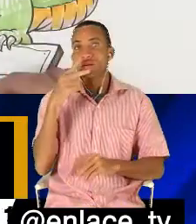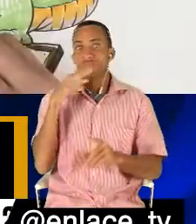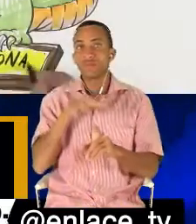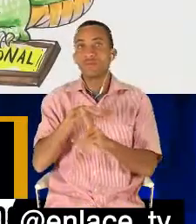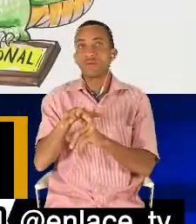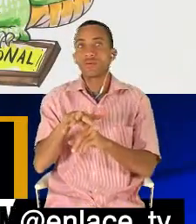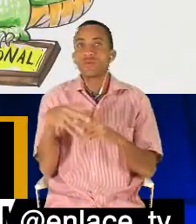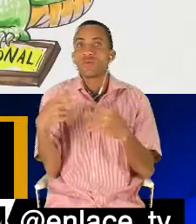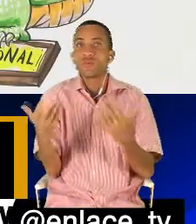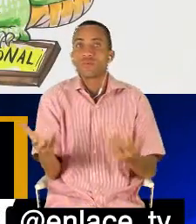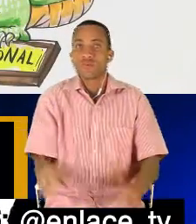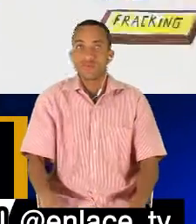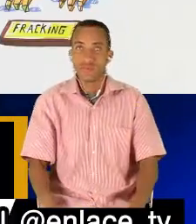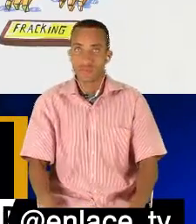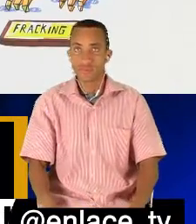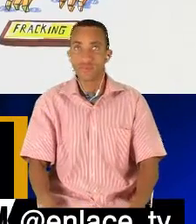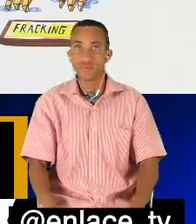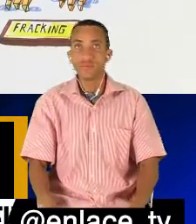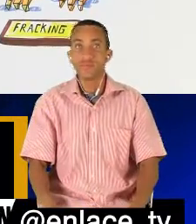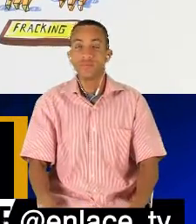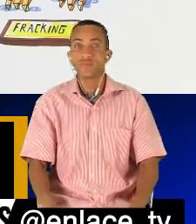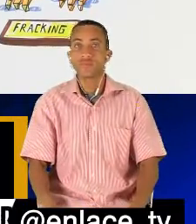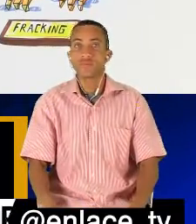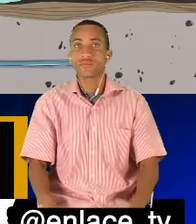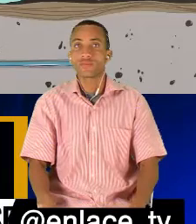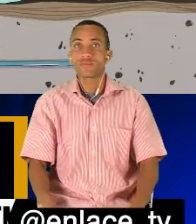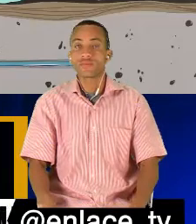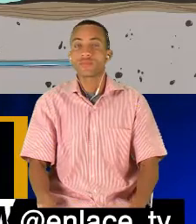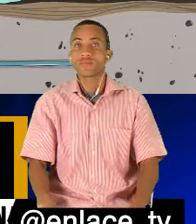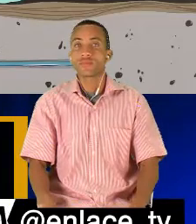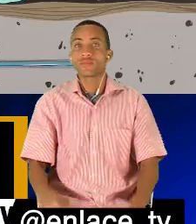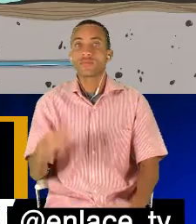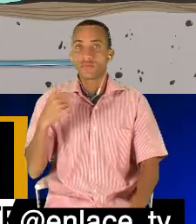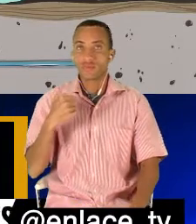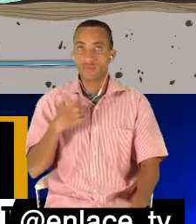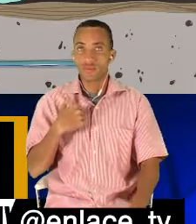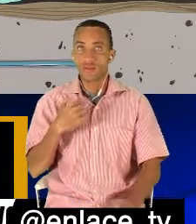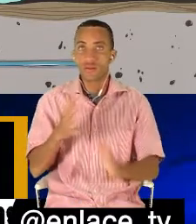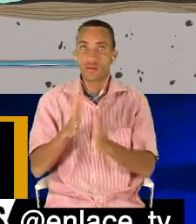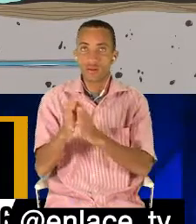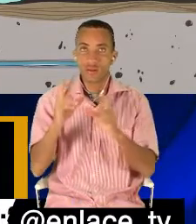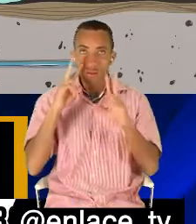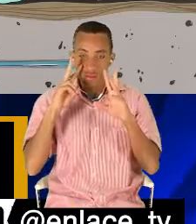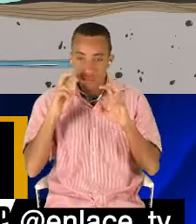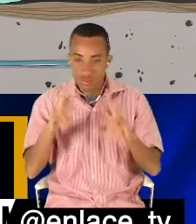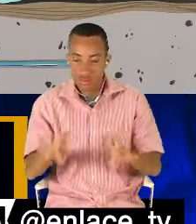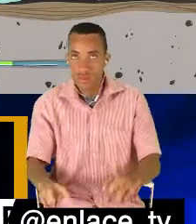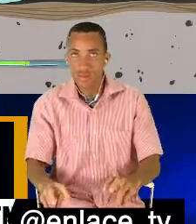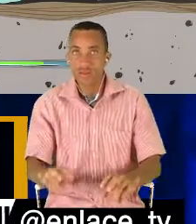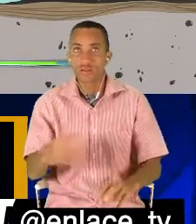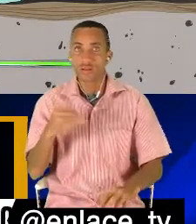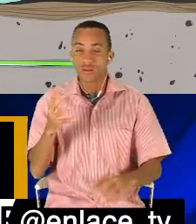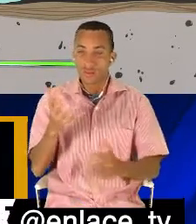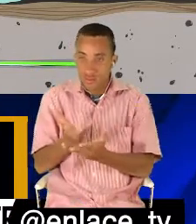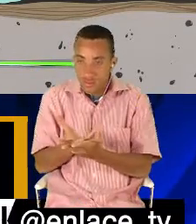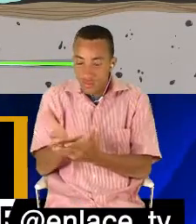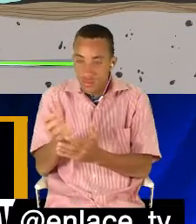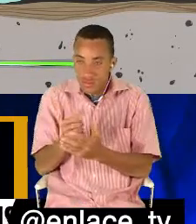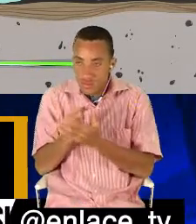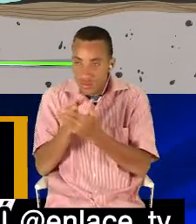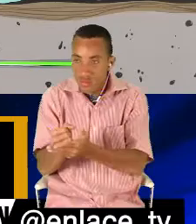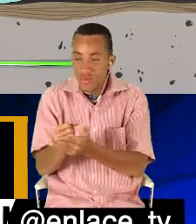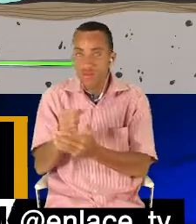de esta situación. Hay que ser preciso, no es mi investigación. Yo asesoré a Magic